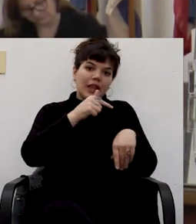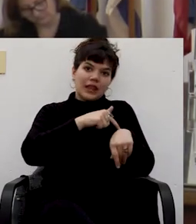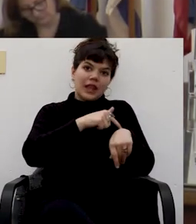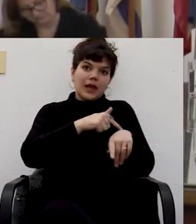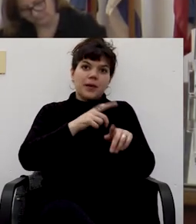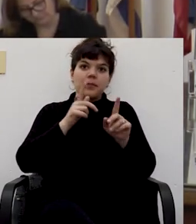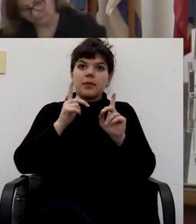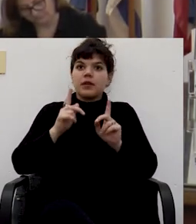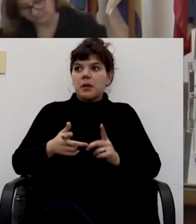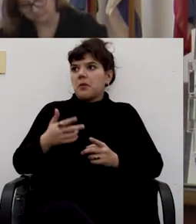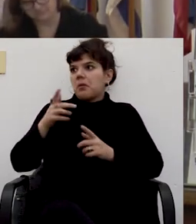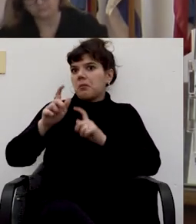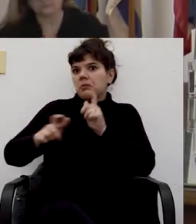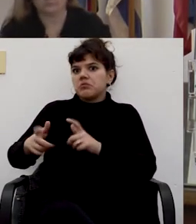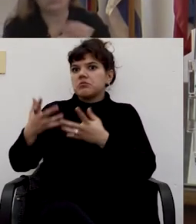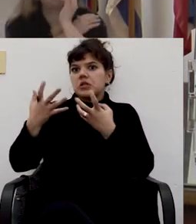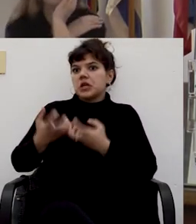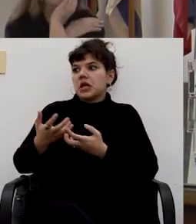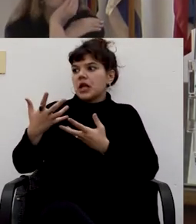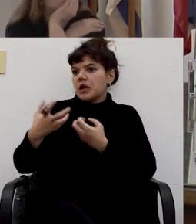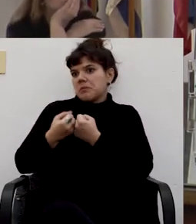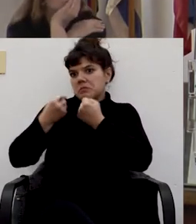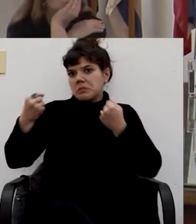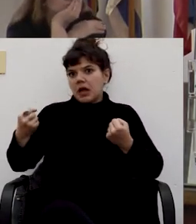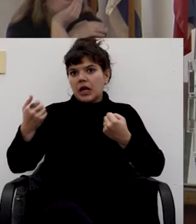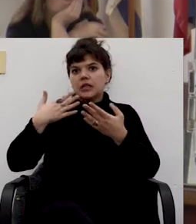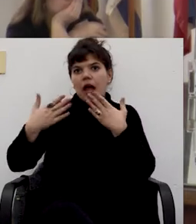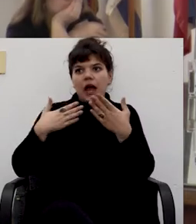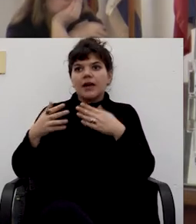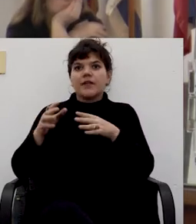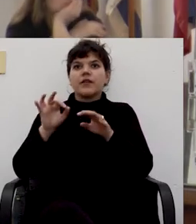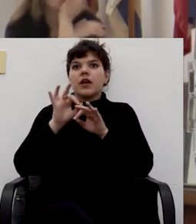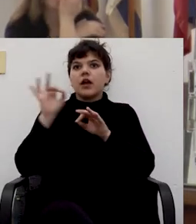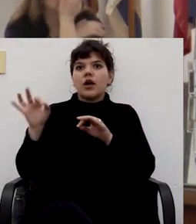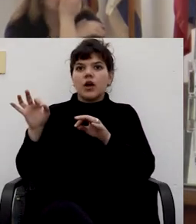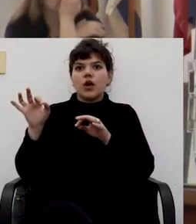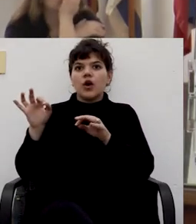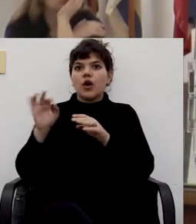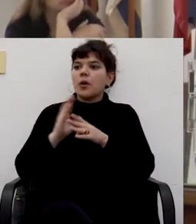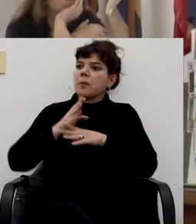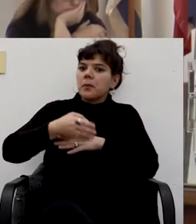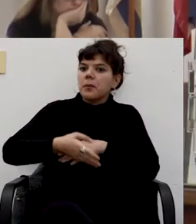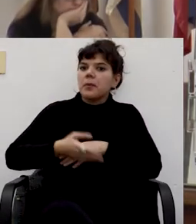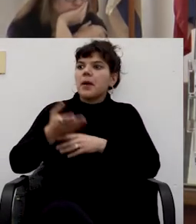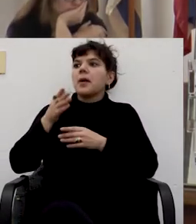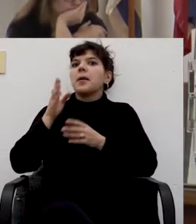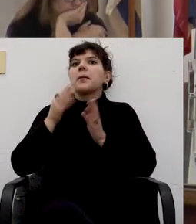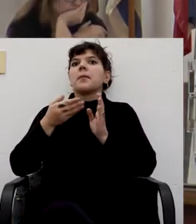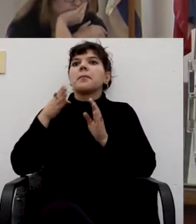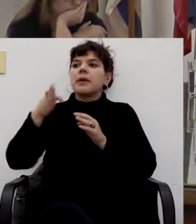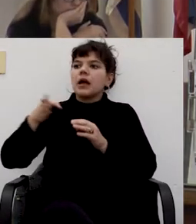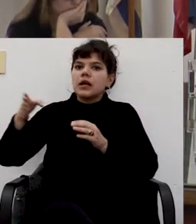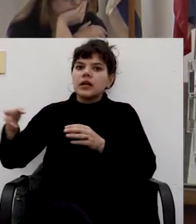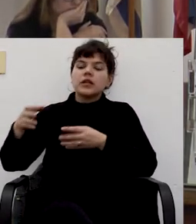también invitadas a poder ampliar un poco sus presentaciones y sus lugares también de inserción, sus participaciones en las comisiones o equipos